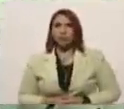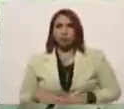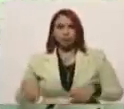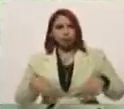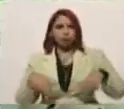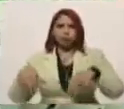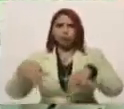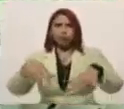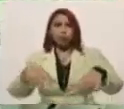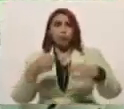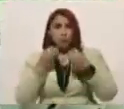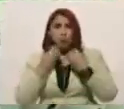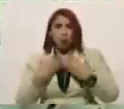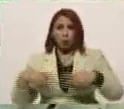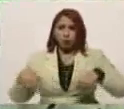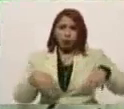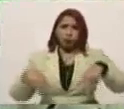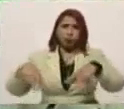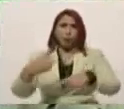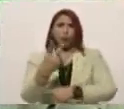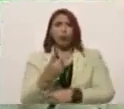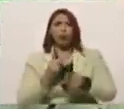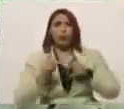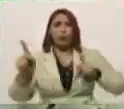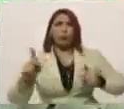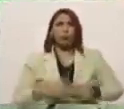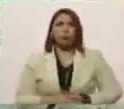Buena caminata, ¿verdad? De 2 kilómetros.